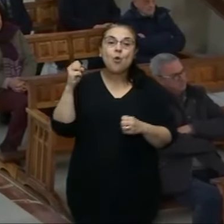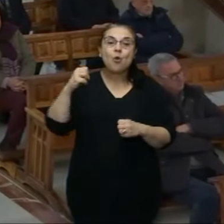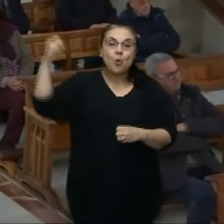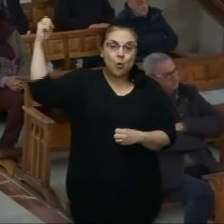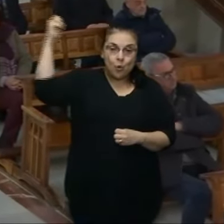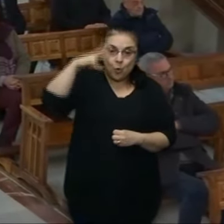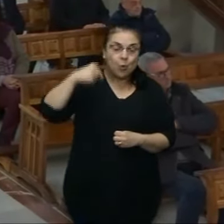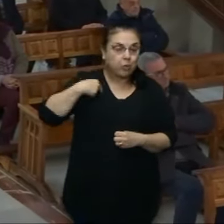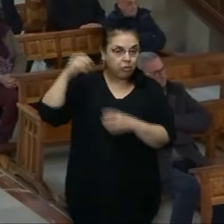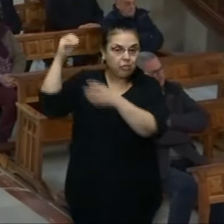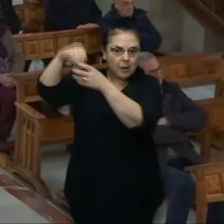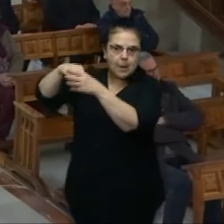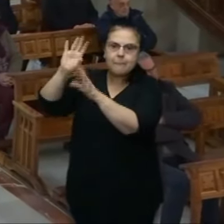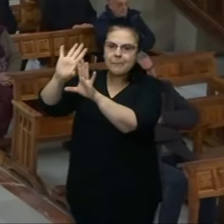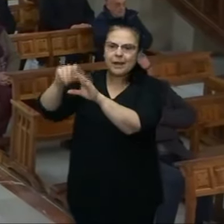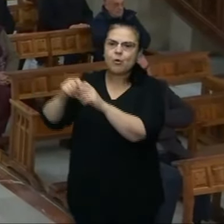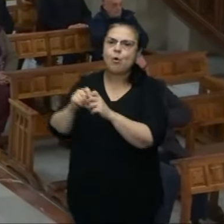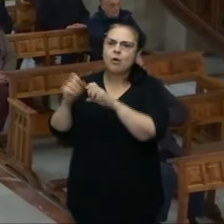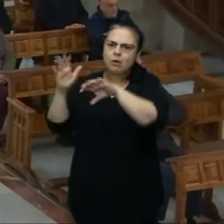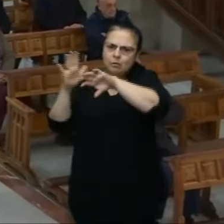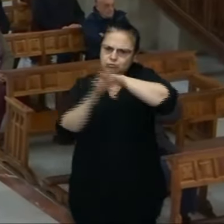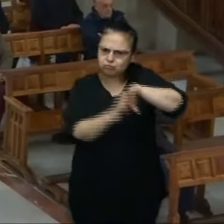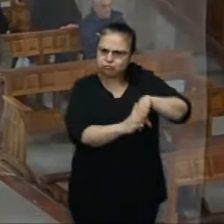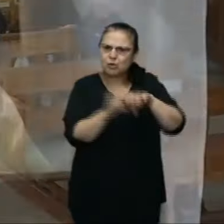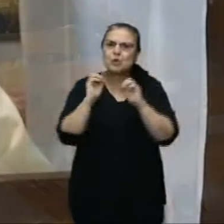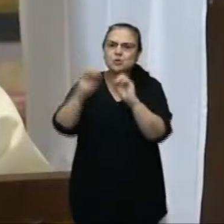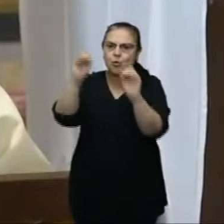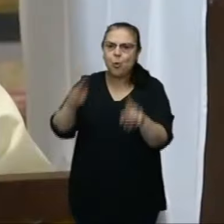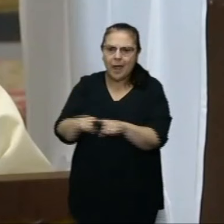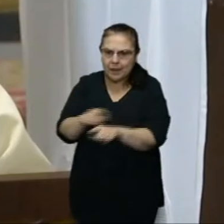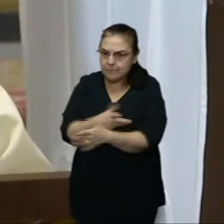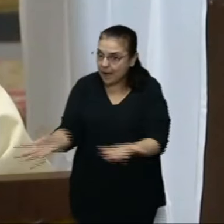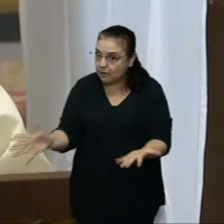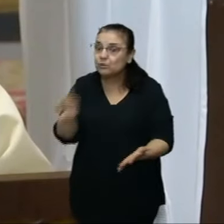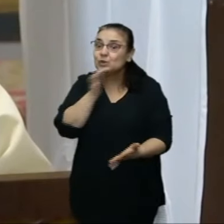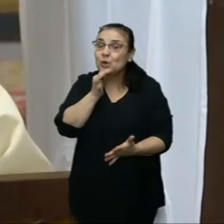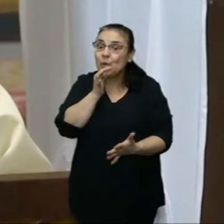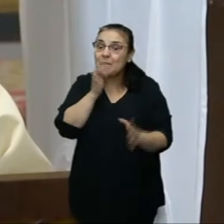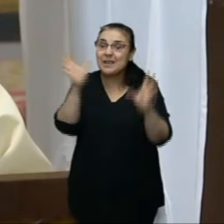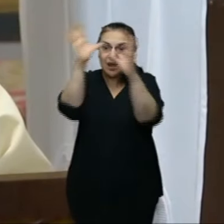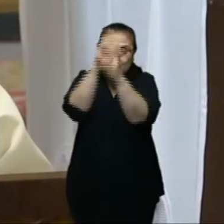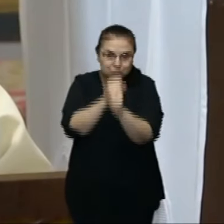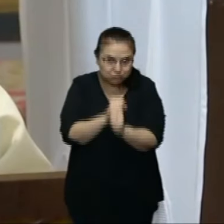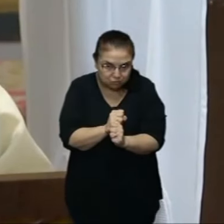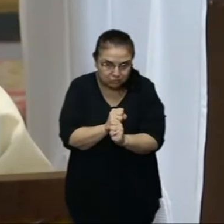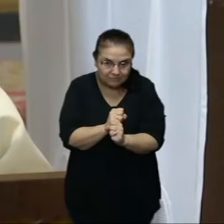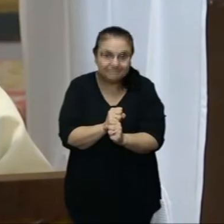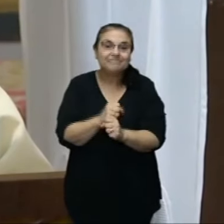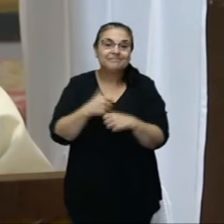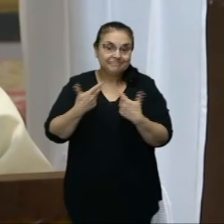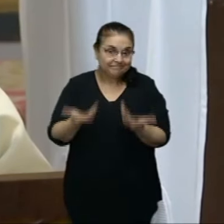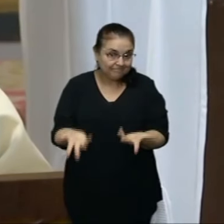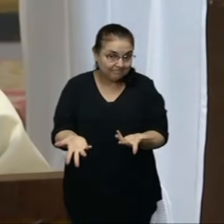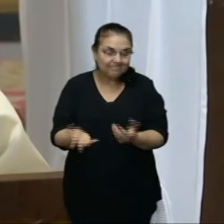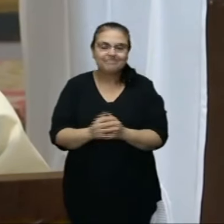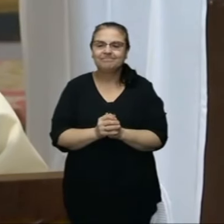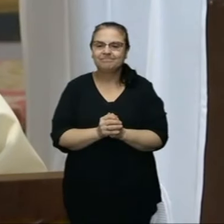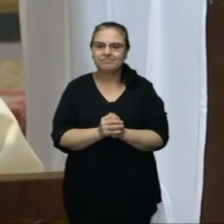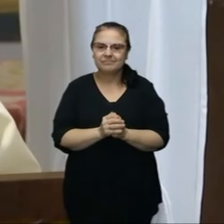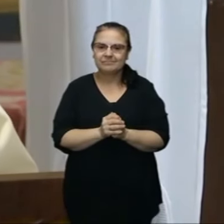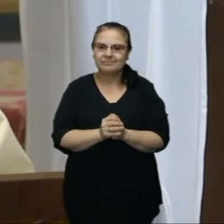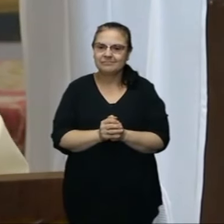hermano, está aún en las tinieblas. Y quien ama a su hermano y permanece en la luz, no tropieza.